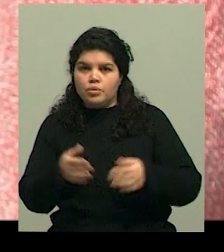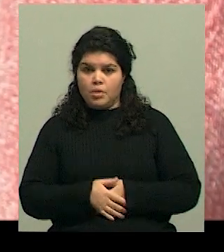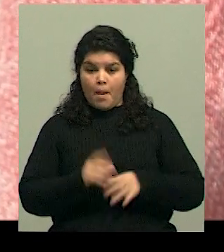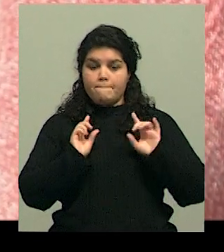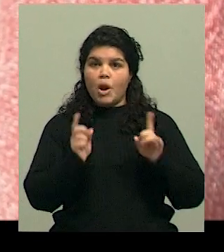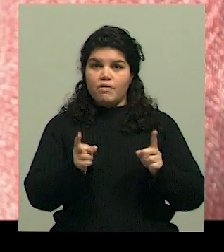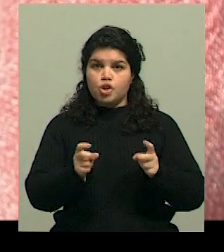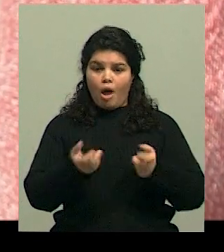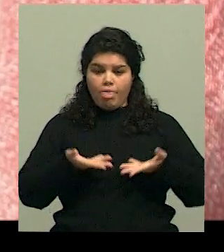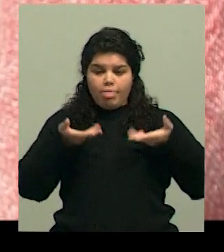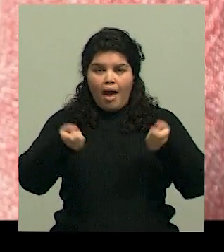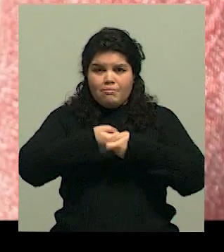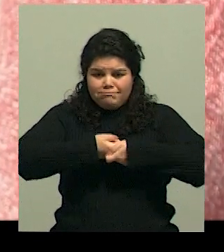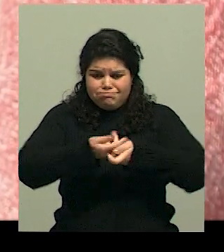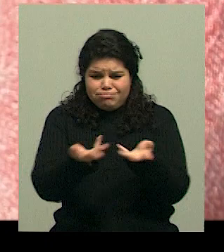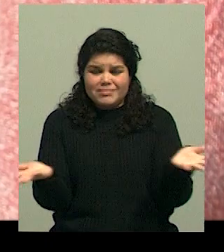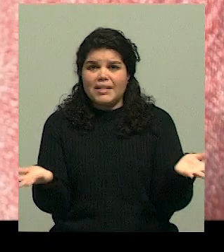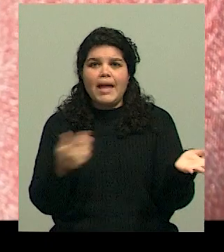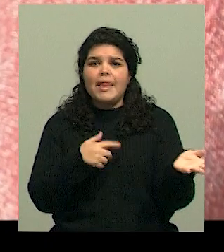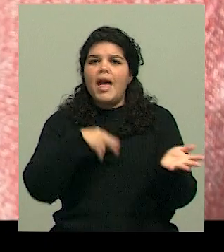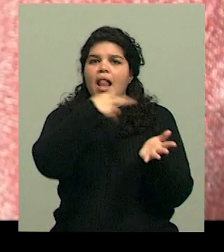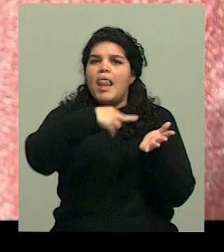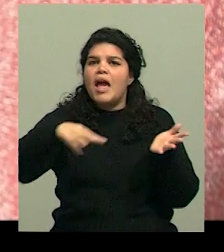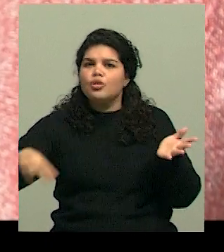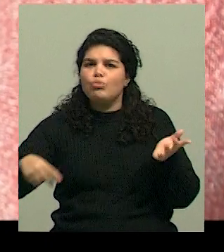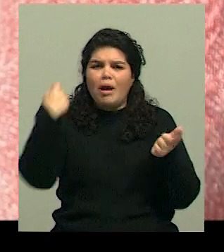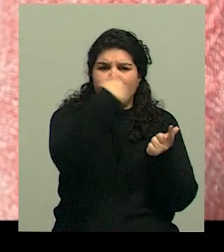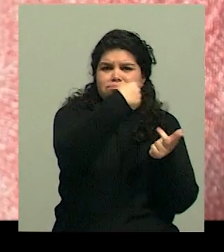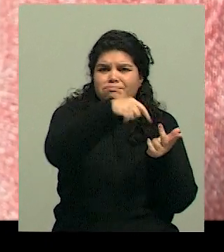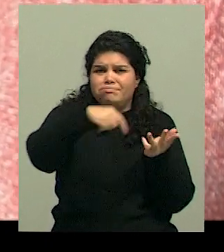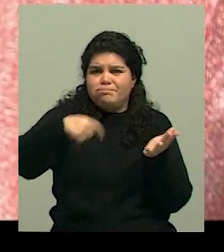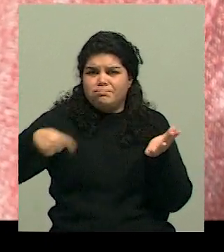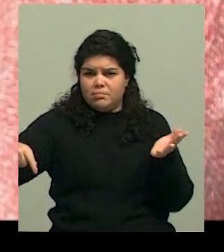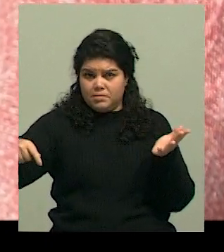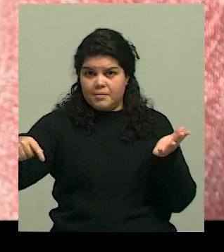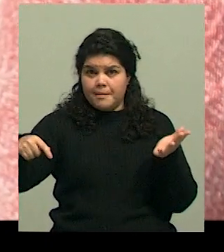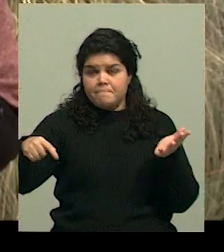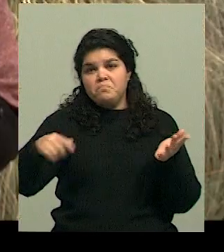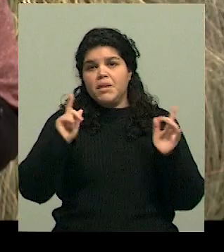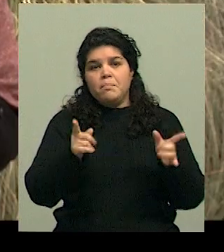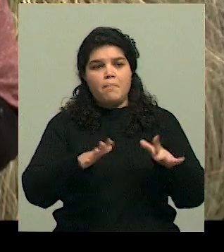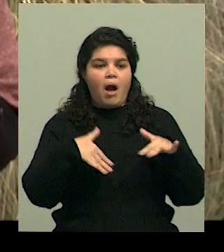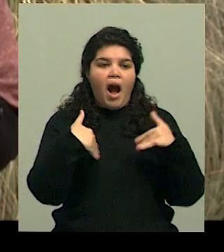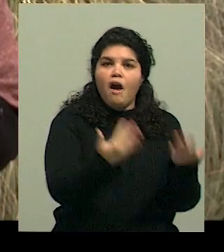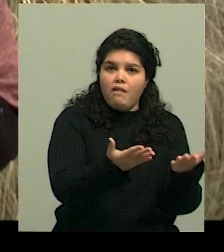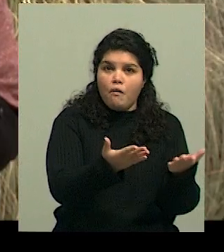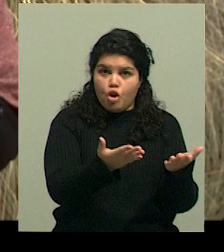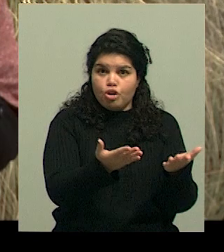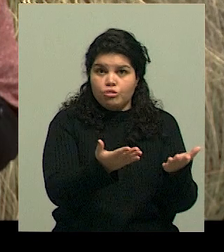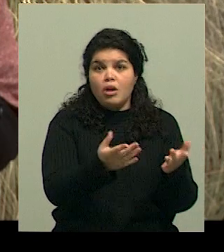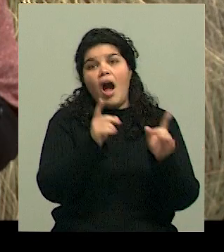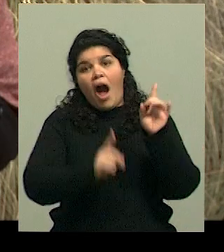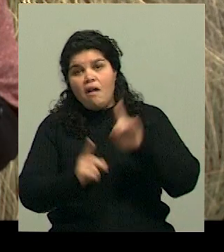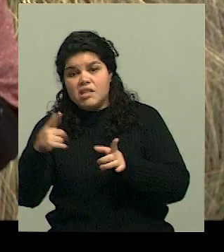una amplitud de bibliografía, Claro. desde a favor o en